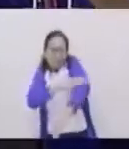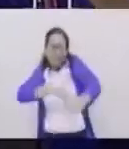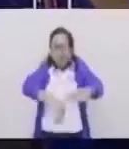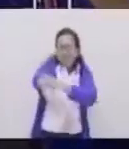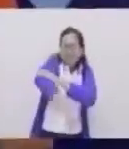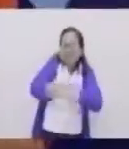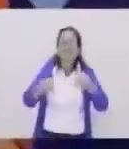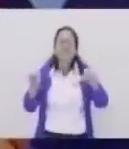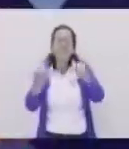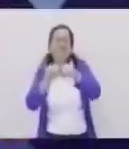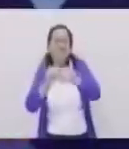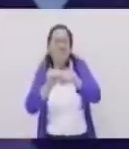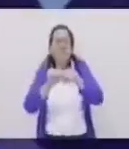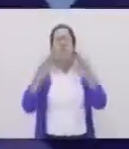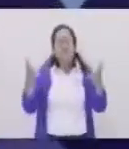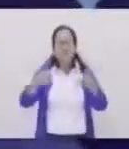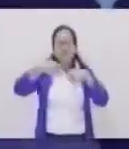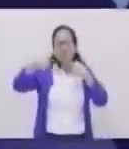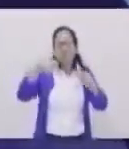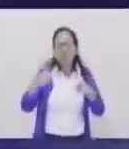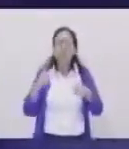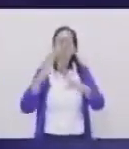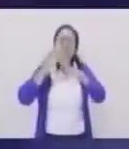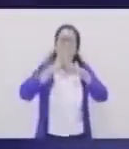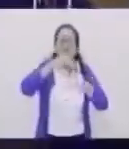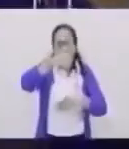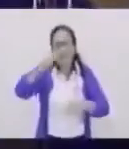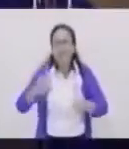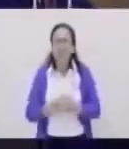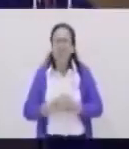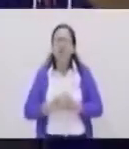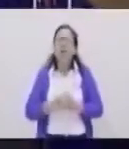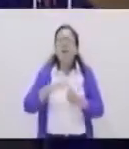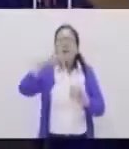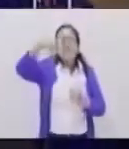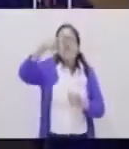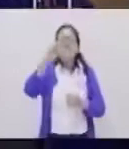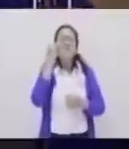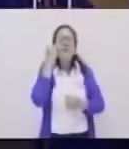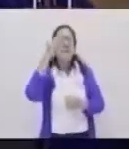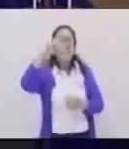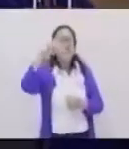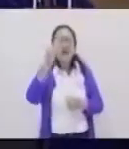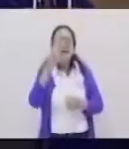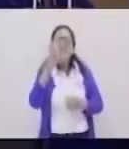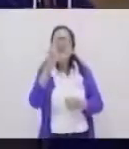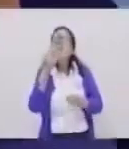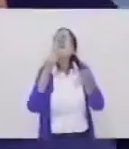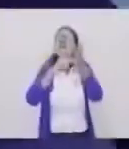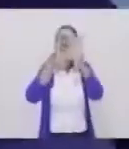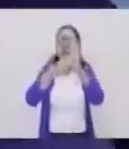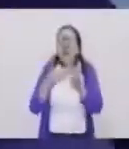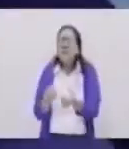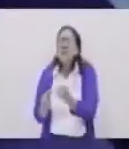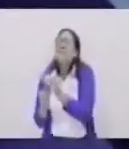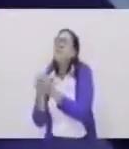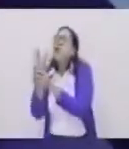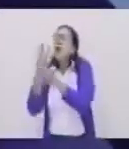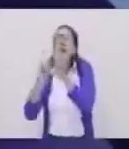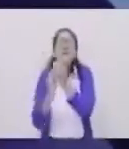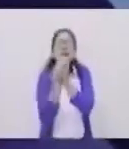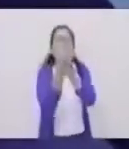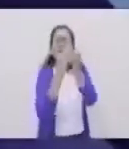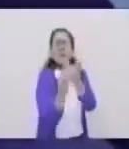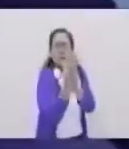botas, nuestras capas. Y por último, primavera, donde florecen las flores, donde está lleno de flores y se ve muy